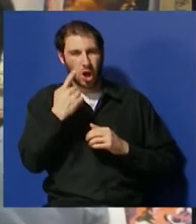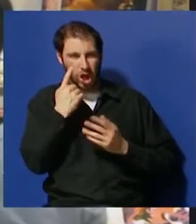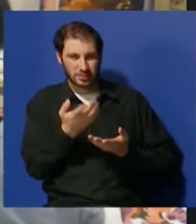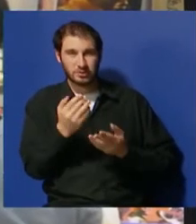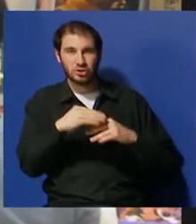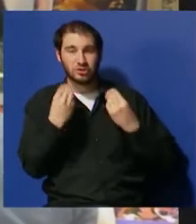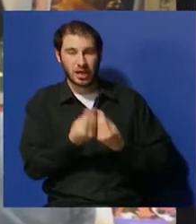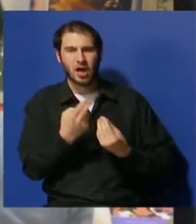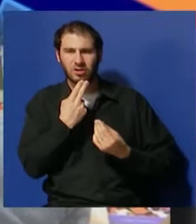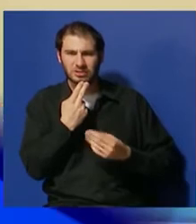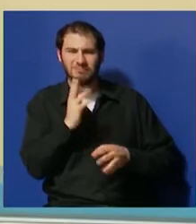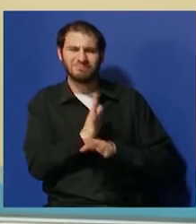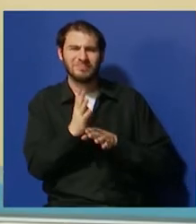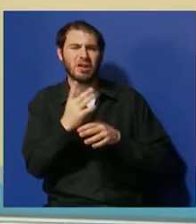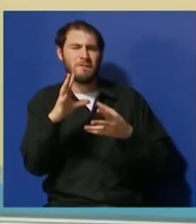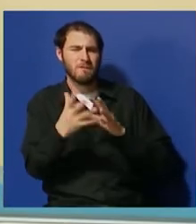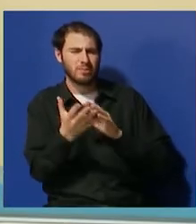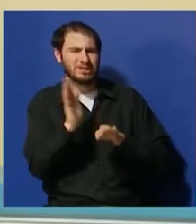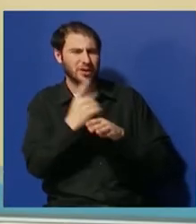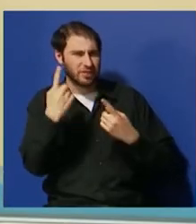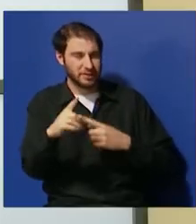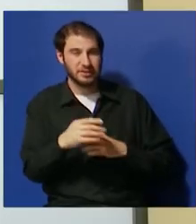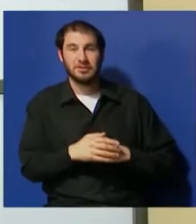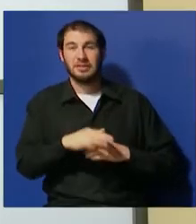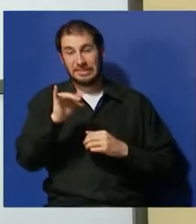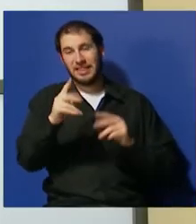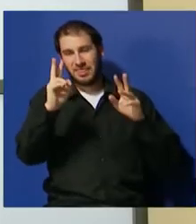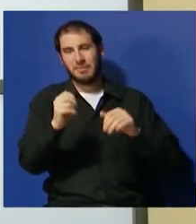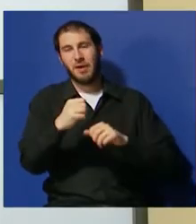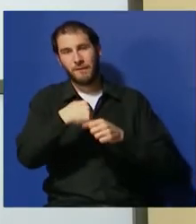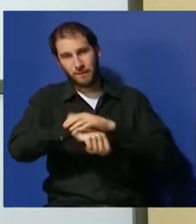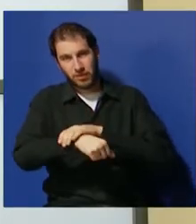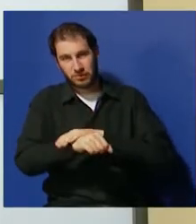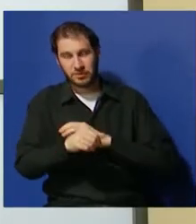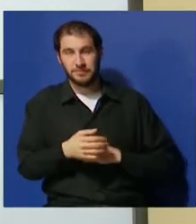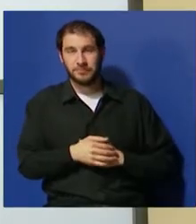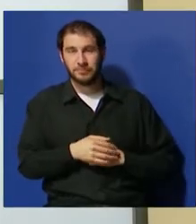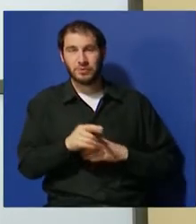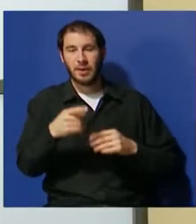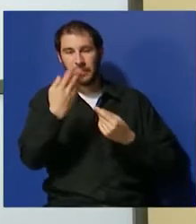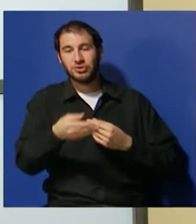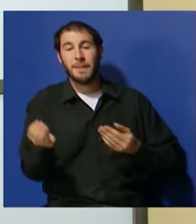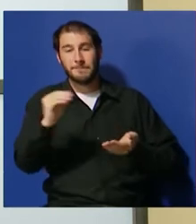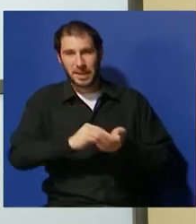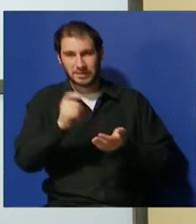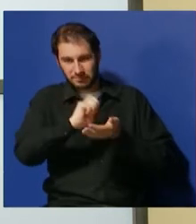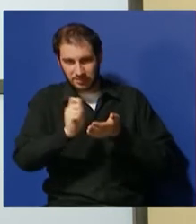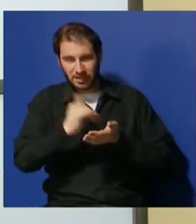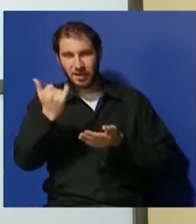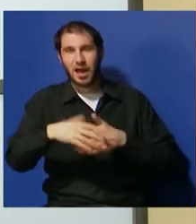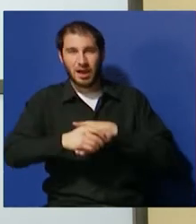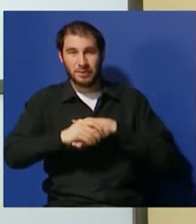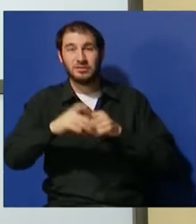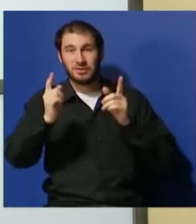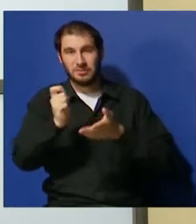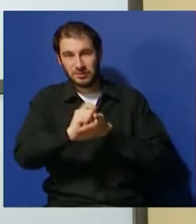sean 11, ¿tiene que ver con algo? ¿Lo pensaron? Tiene que ver con el fútbol. Realmente hay mucha más gente que escribe, que son amigos también